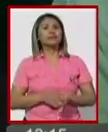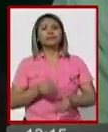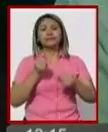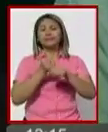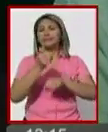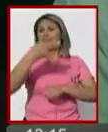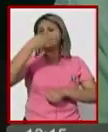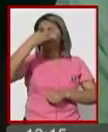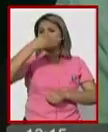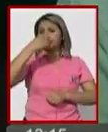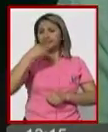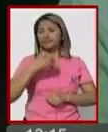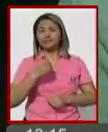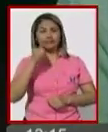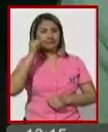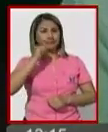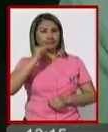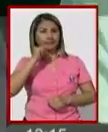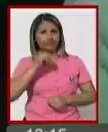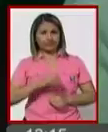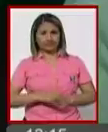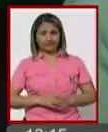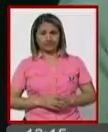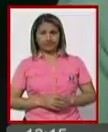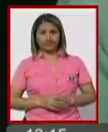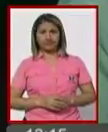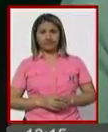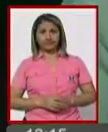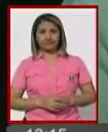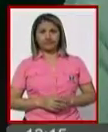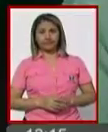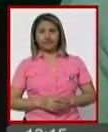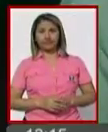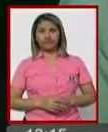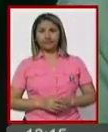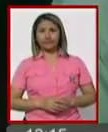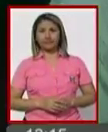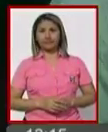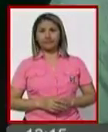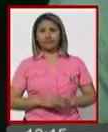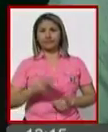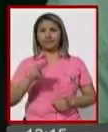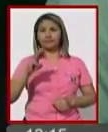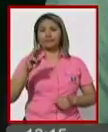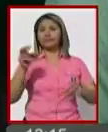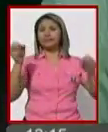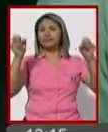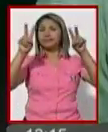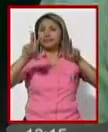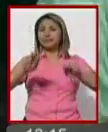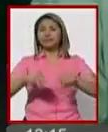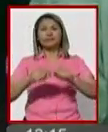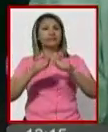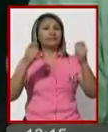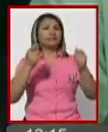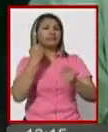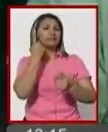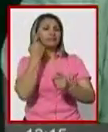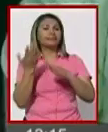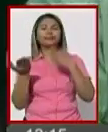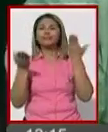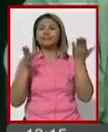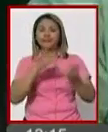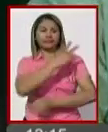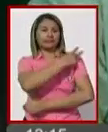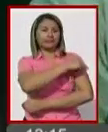influenza, que es una paciente del sexo femenino de oriundo de Masicurí, Valle Grande, que acaba de fallecer hace poco